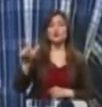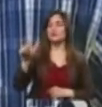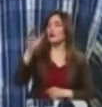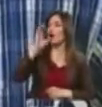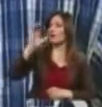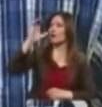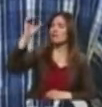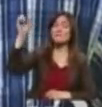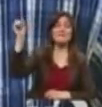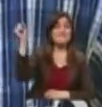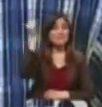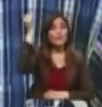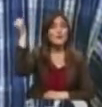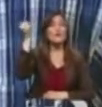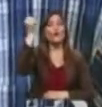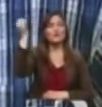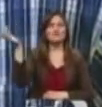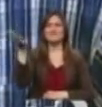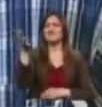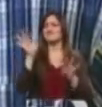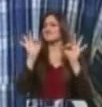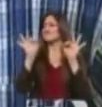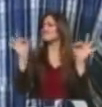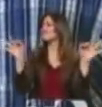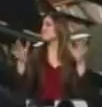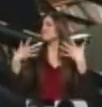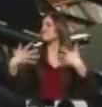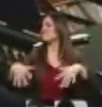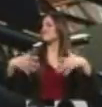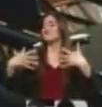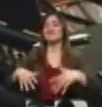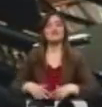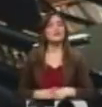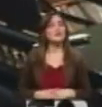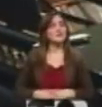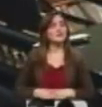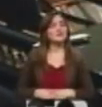el cantante invitado del quinteto, que es un cantante extraordinario que canta.